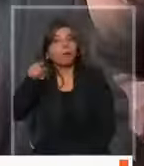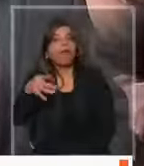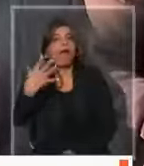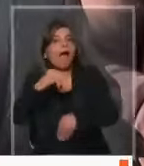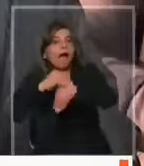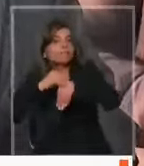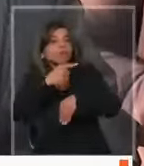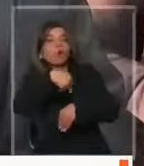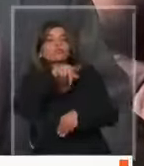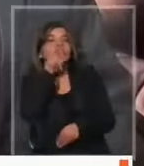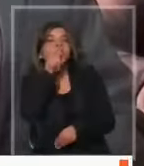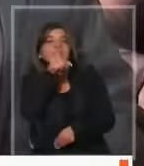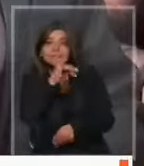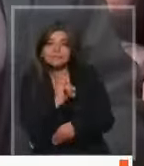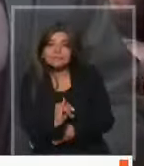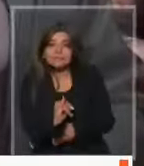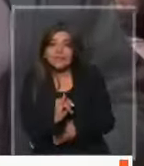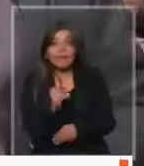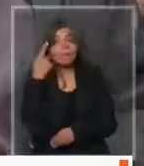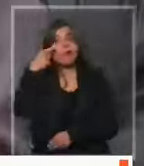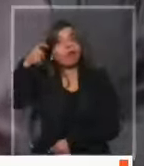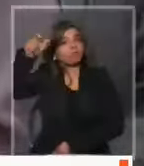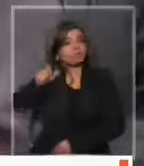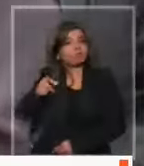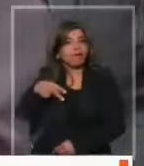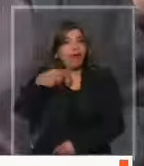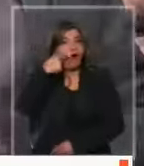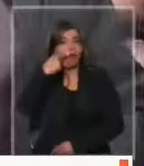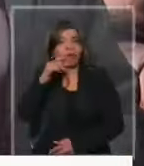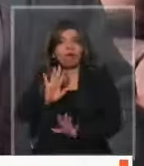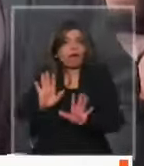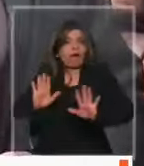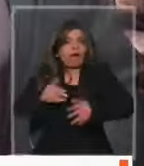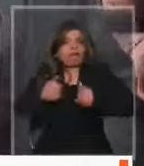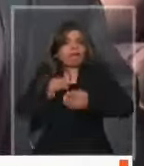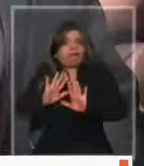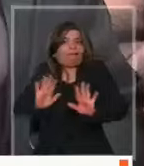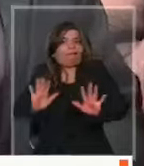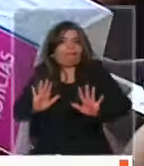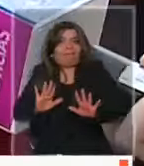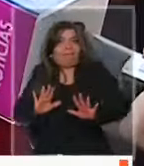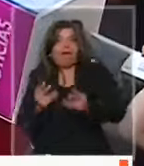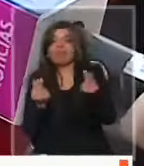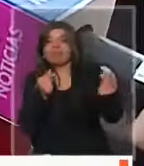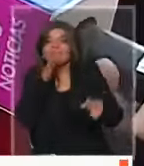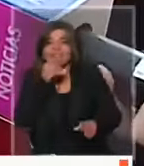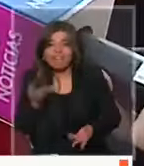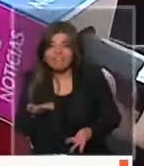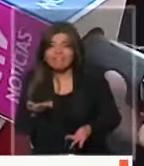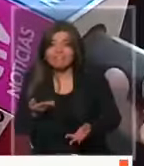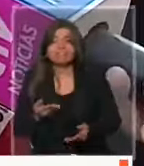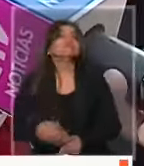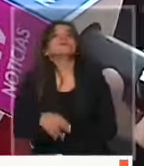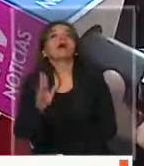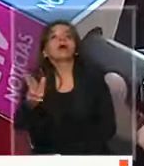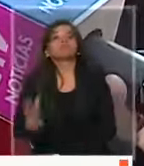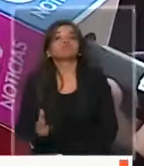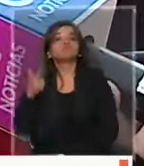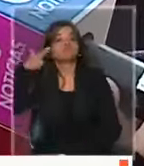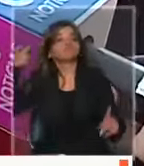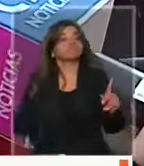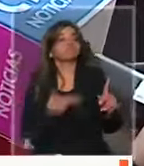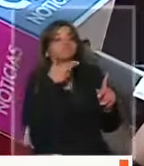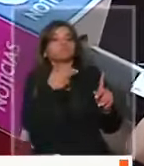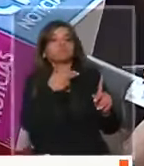dateados. Sin embargo, el dueño de casa insistía en que no tenían nada de eso. Y ahí pasó bala y me apuntó en la